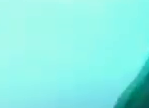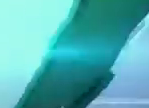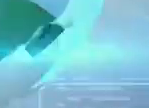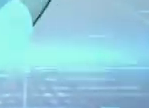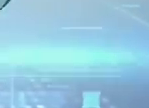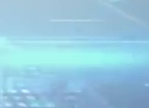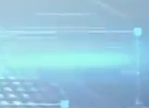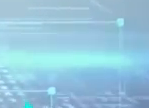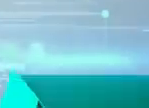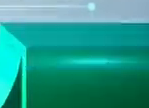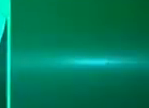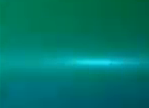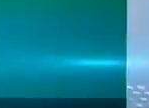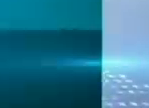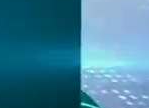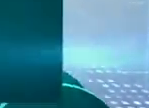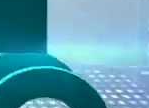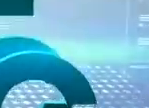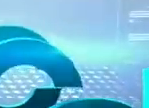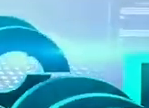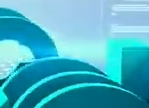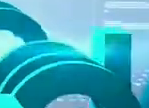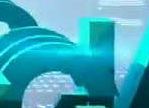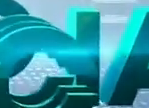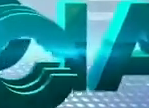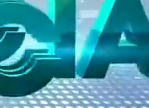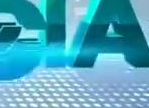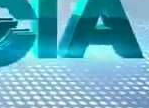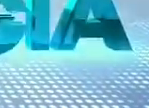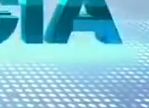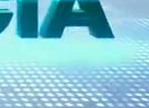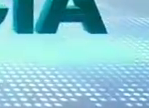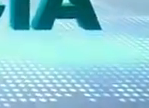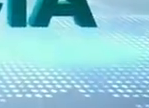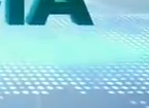despertar de la mañana correspondiente a este día,